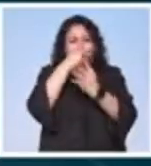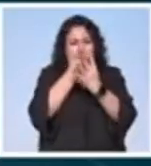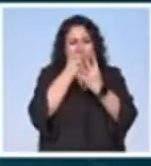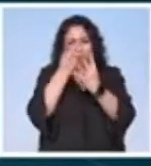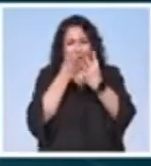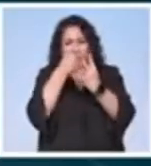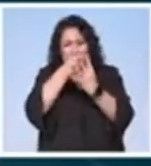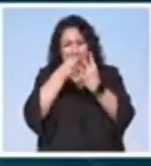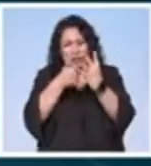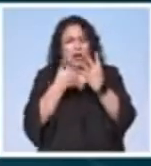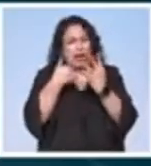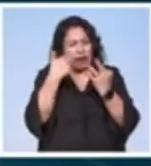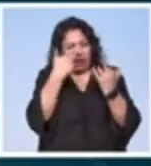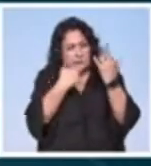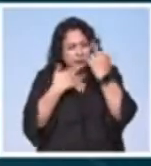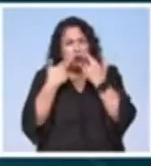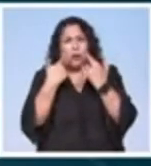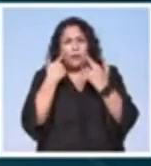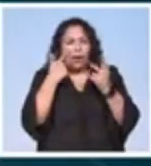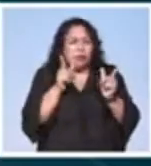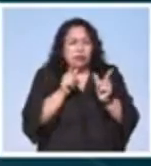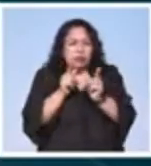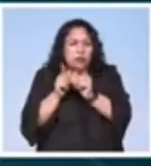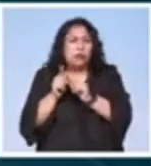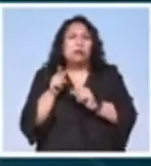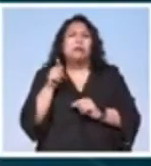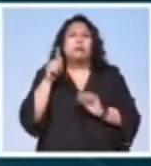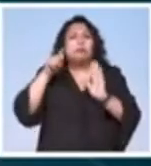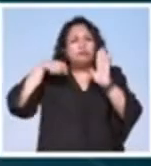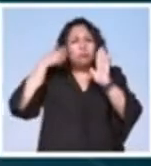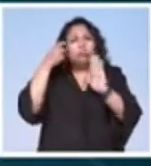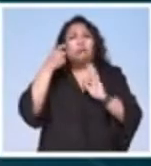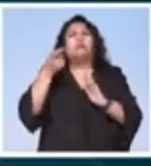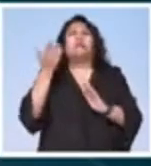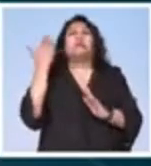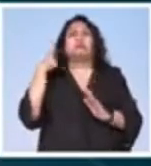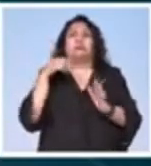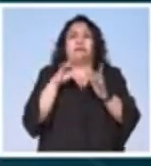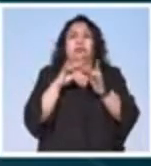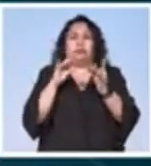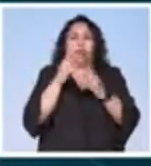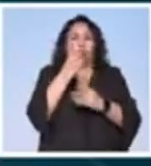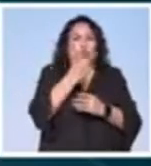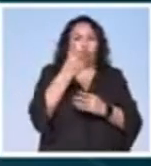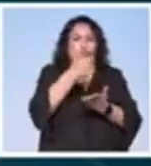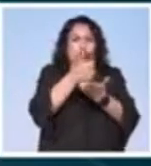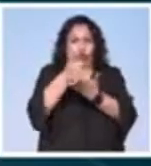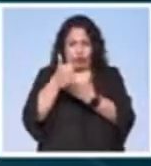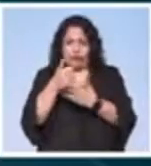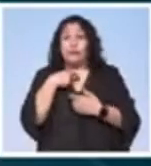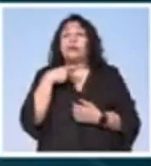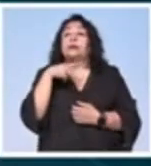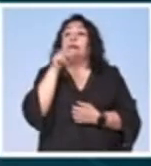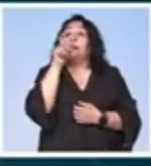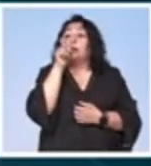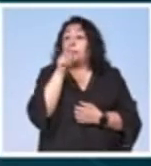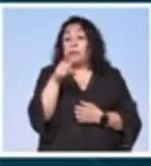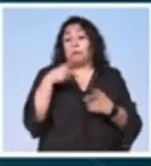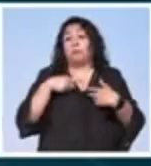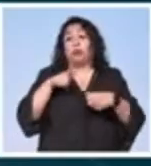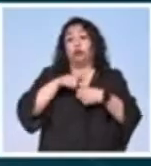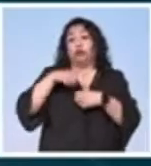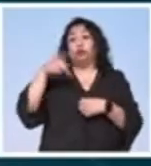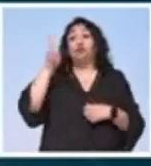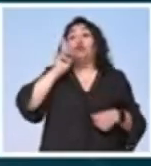tiene una revisión de los retratos realizados, como platicaba, en estas dos ciudades, pero también trabajos muy